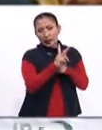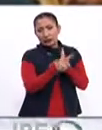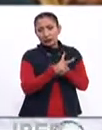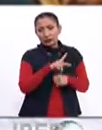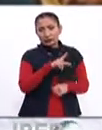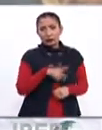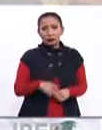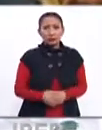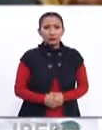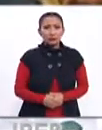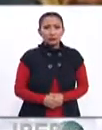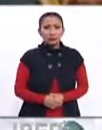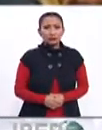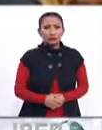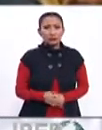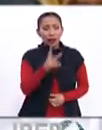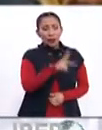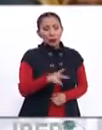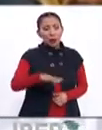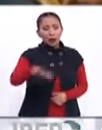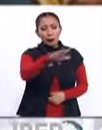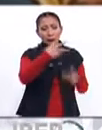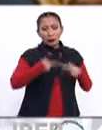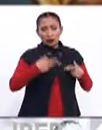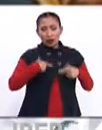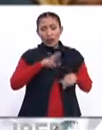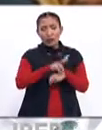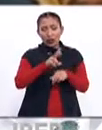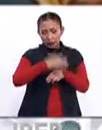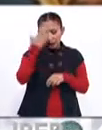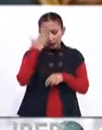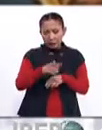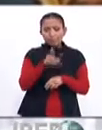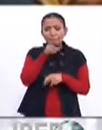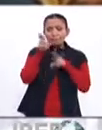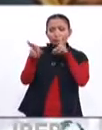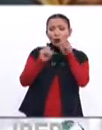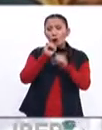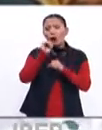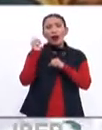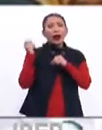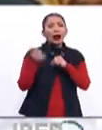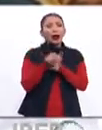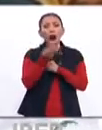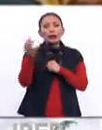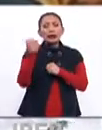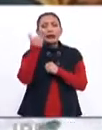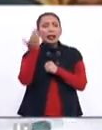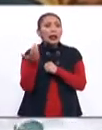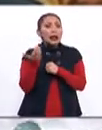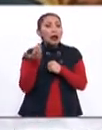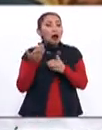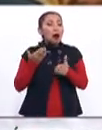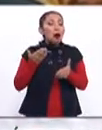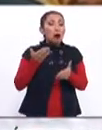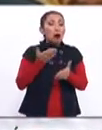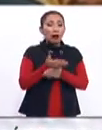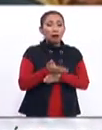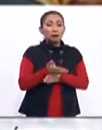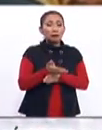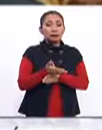gobierno. El pueblo venezolano sabrá responder cualquier intentona,